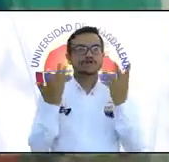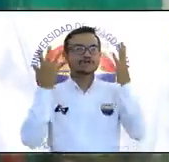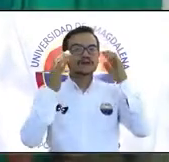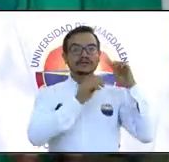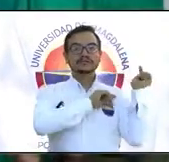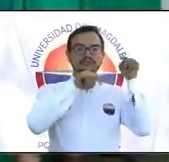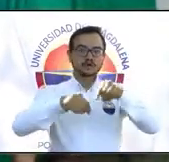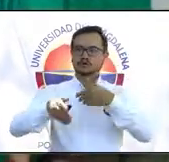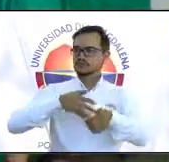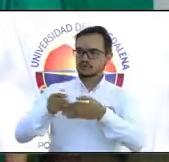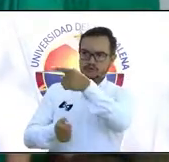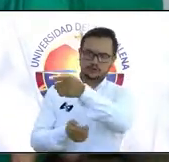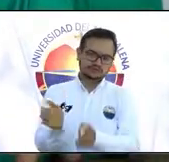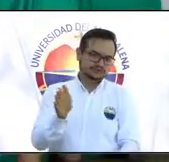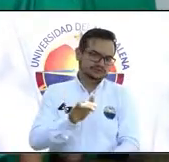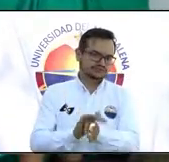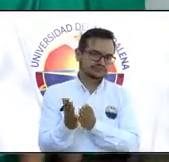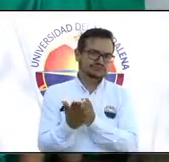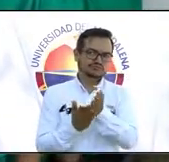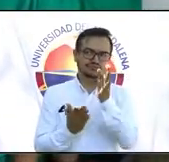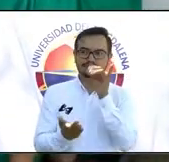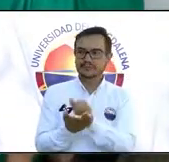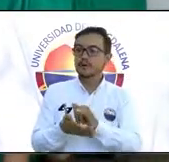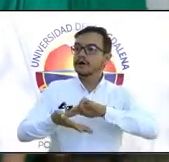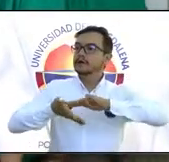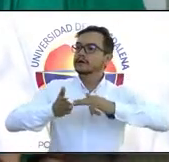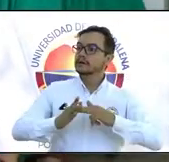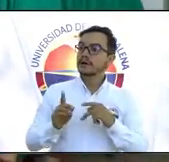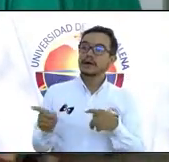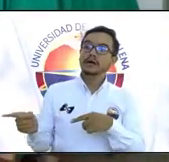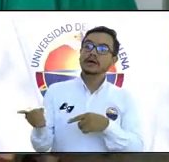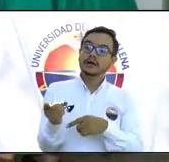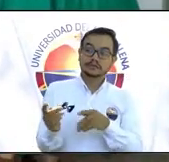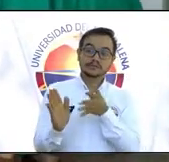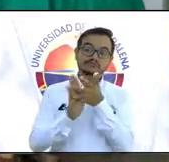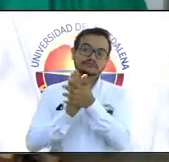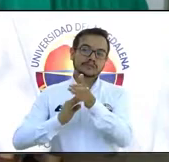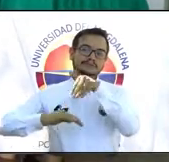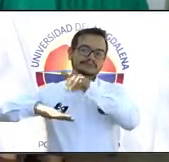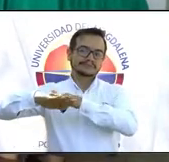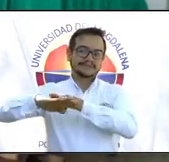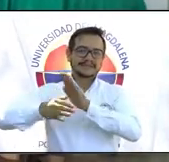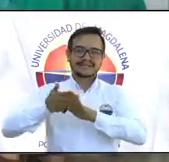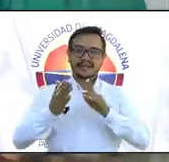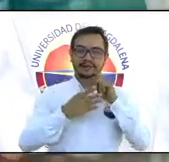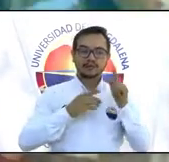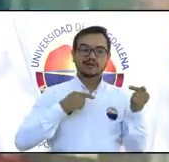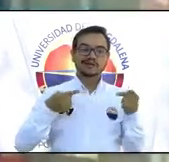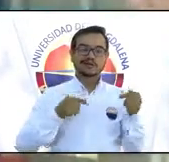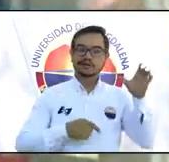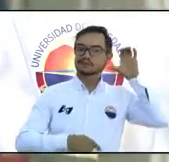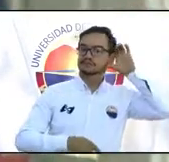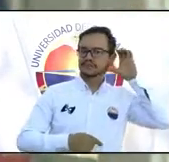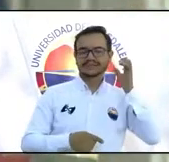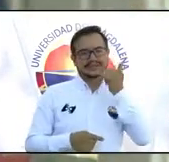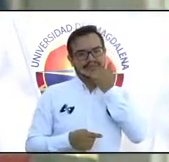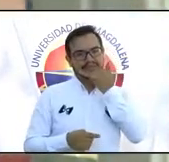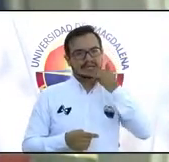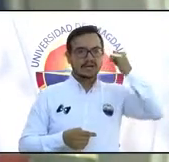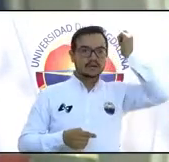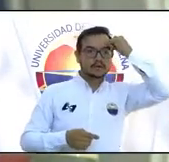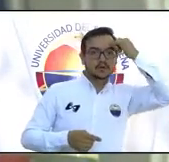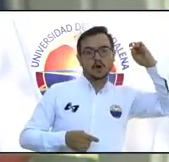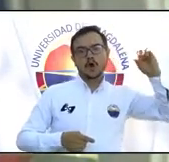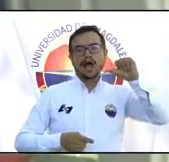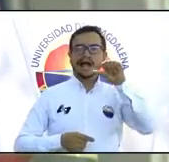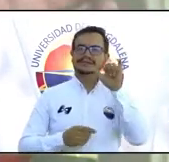dando su mejor esfuerzo. Recuerden que esto no va, y aprovecho para referirme al debate ahora, que muchos profesores, profesoras de varios